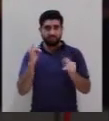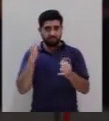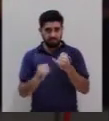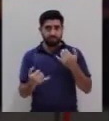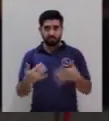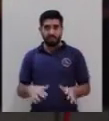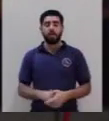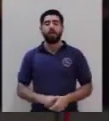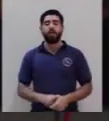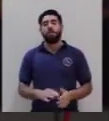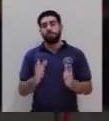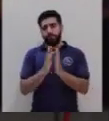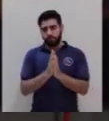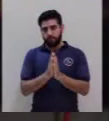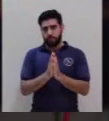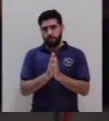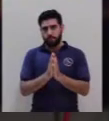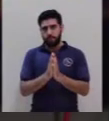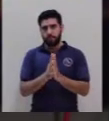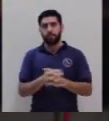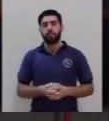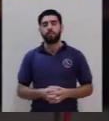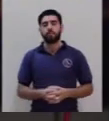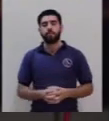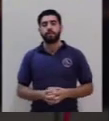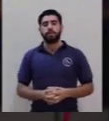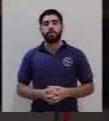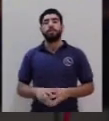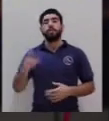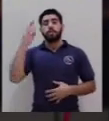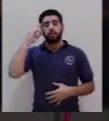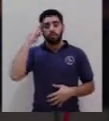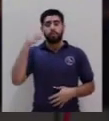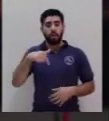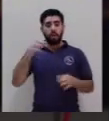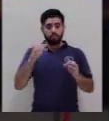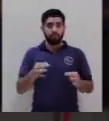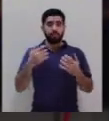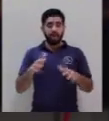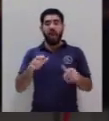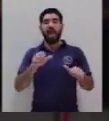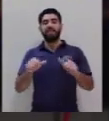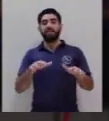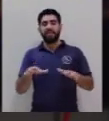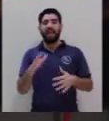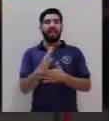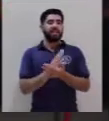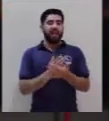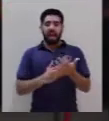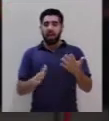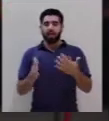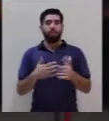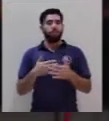los materiales que tengamos en casa. Exacto. Y bueno, ya para finalizar, por favor, me voy a molestar, Patricia. Porque